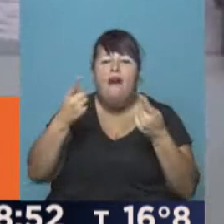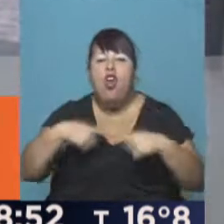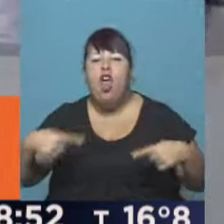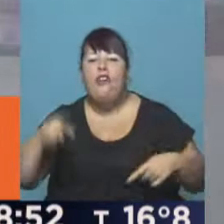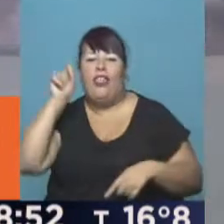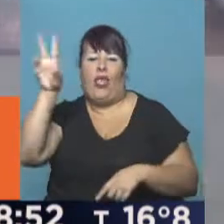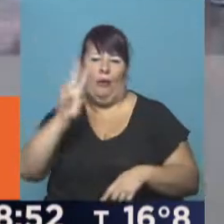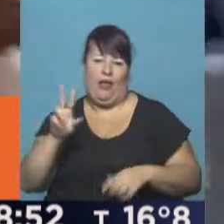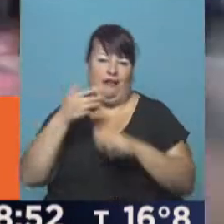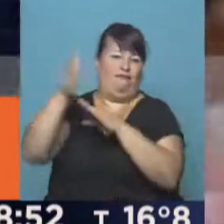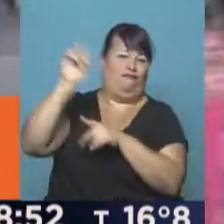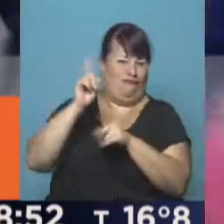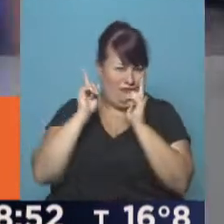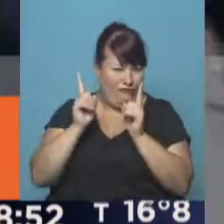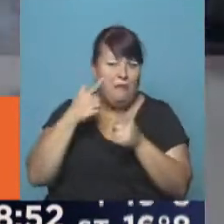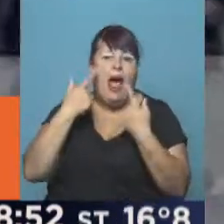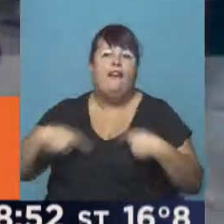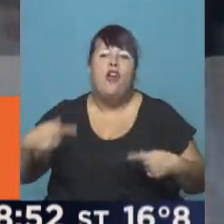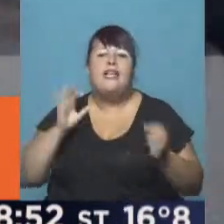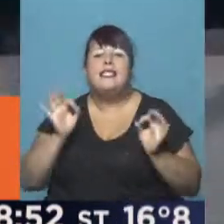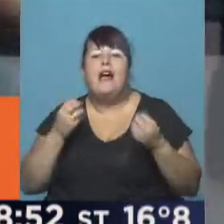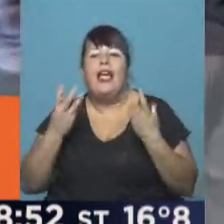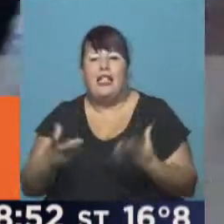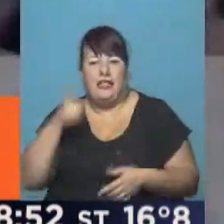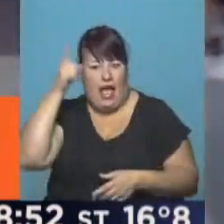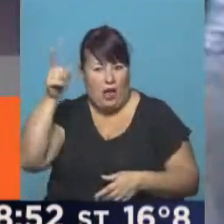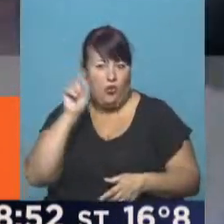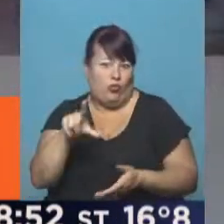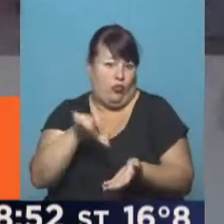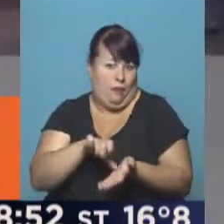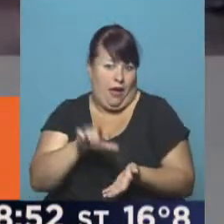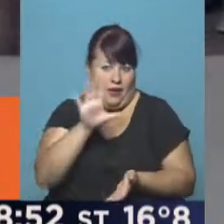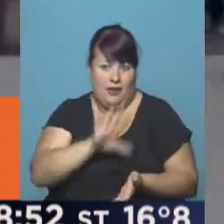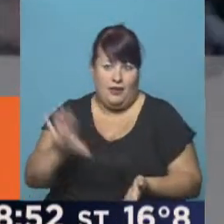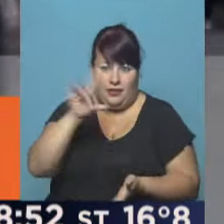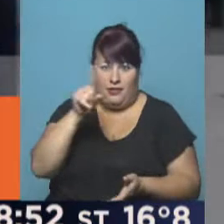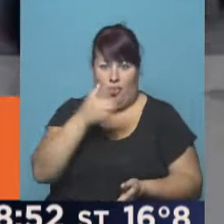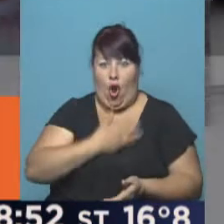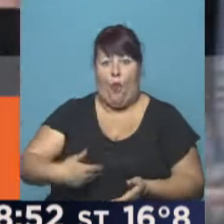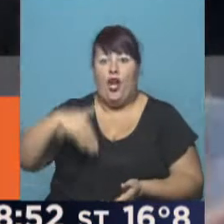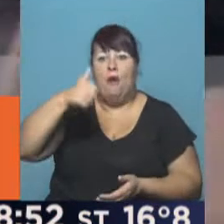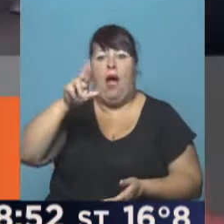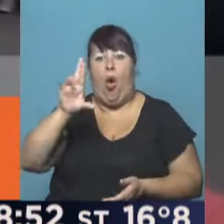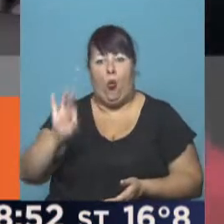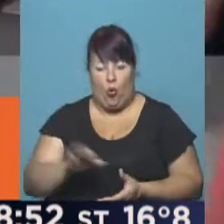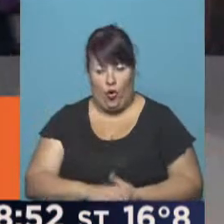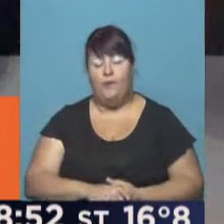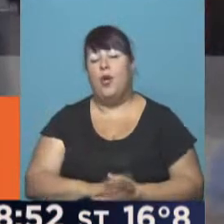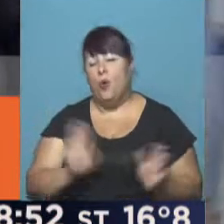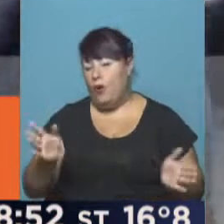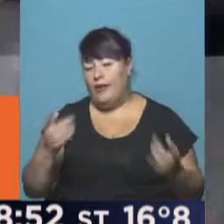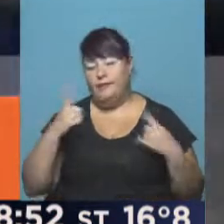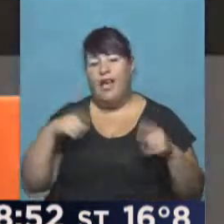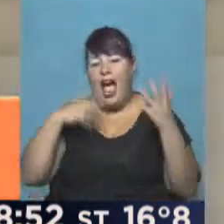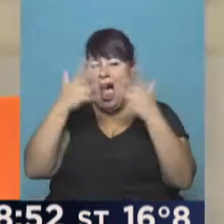noticias venezolanas para estar permanentemente al tanto de lo que está pasando en la República gobernada por Maduro. Bueno, por inercia